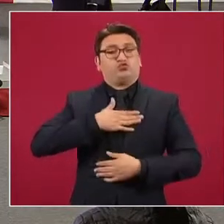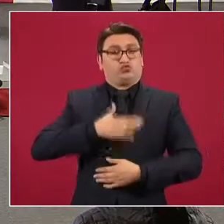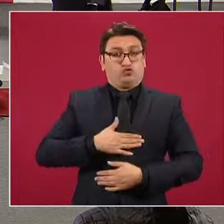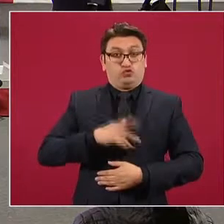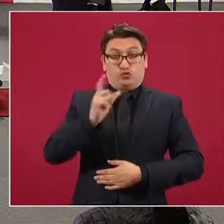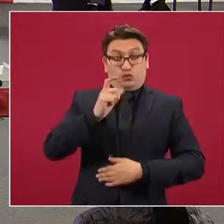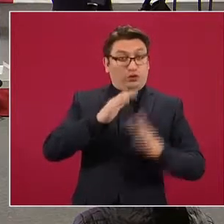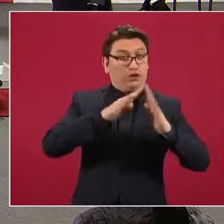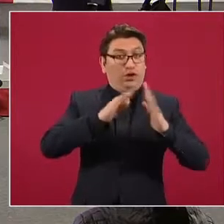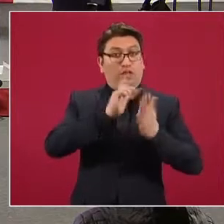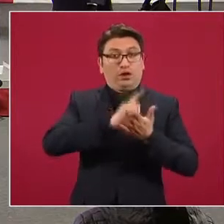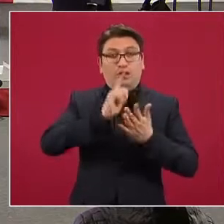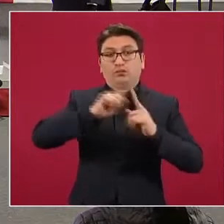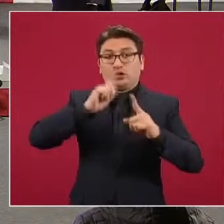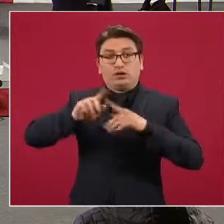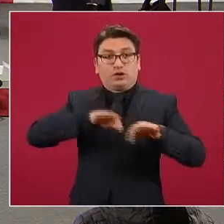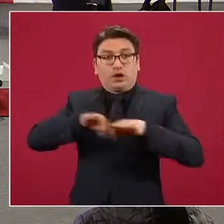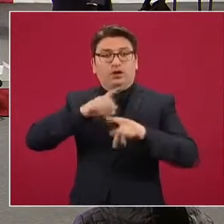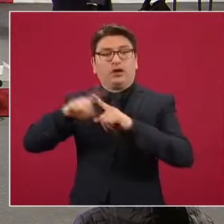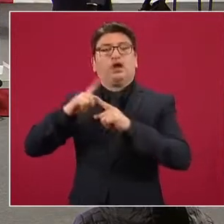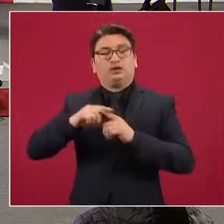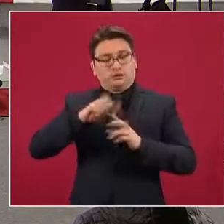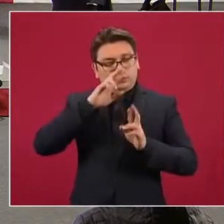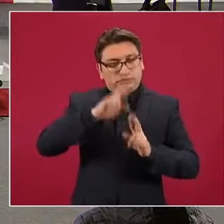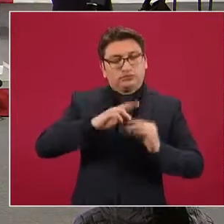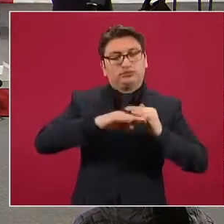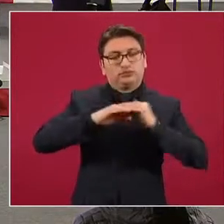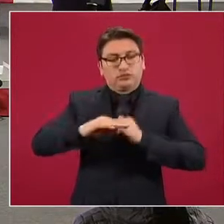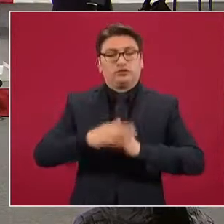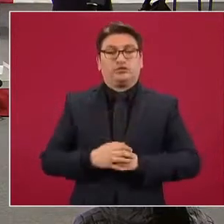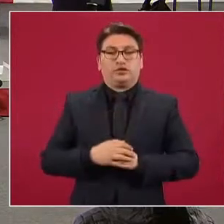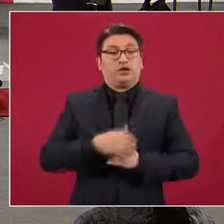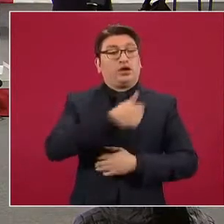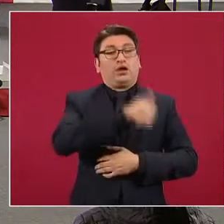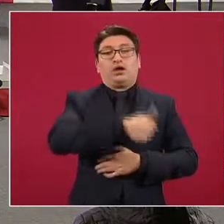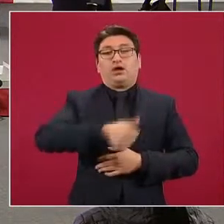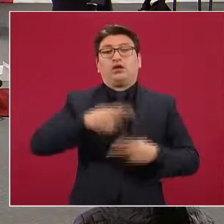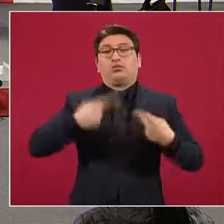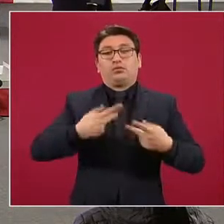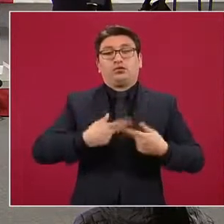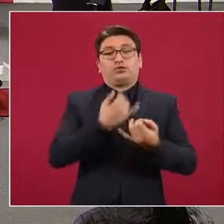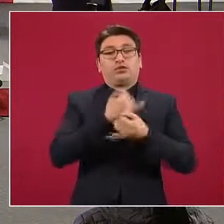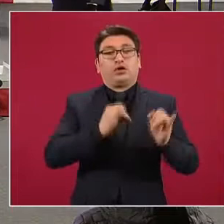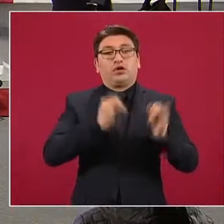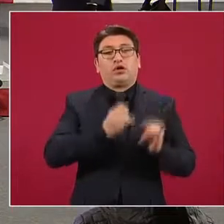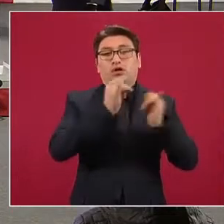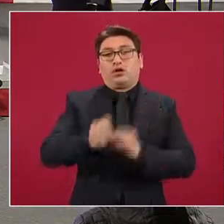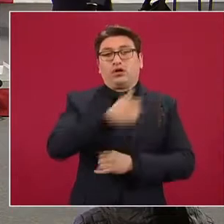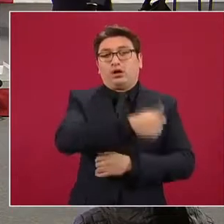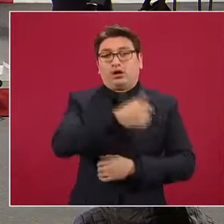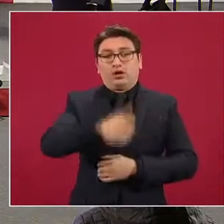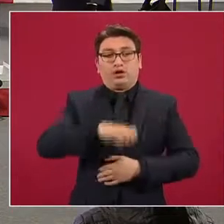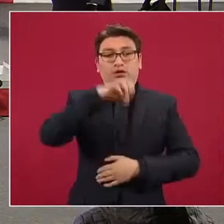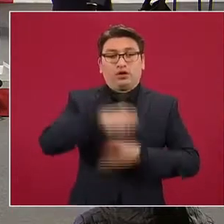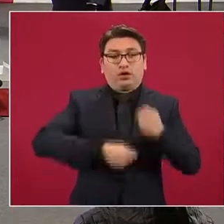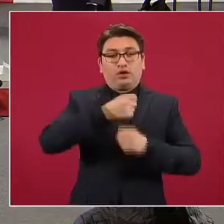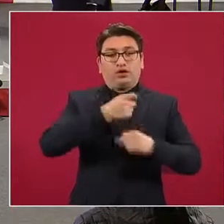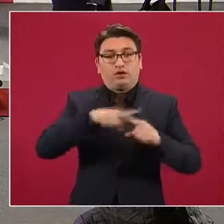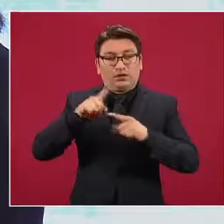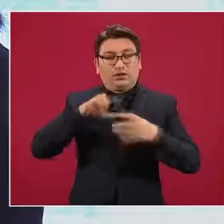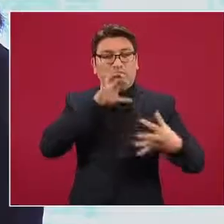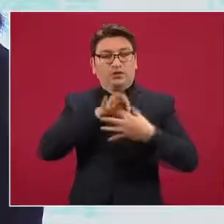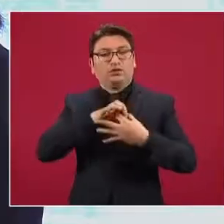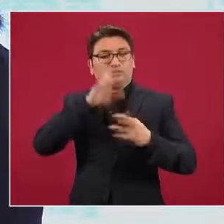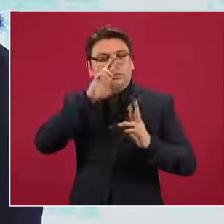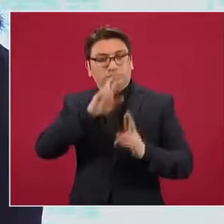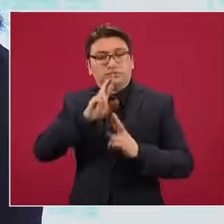doméstico. Respeta la individualidad y la autonomía de cada uno de tus familiares en función de su edad y aptitudes.